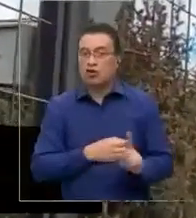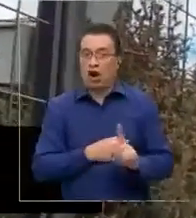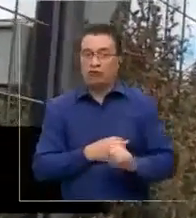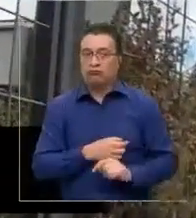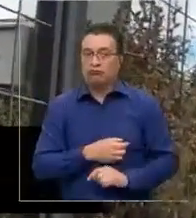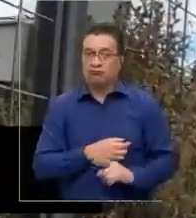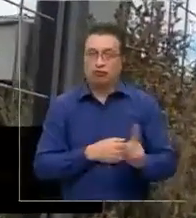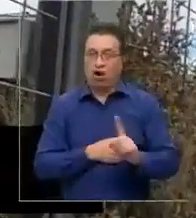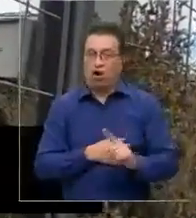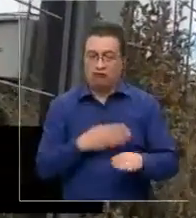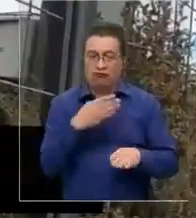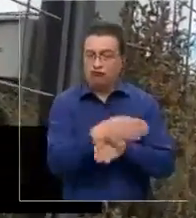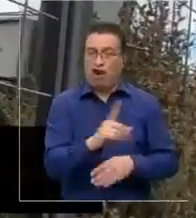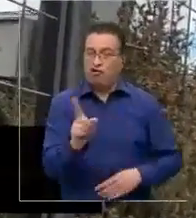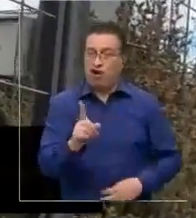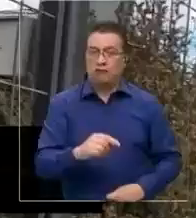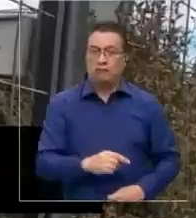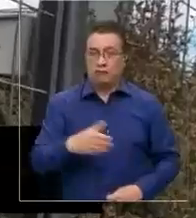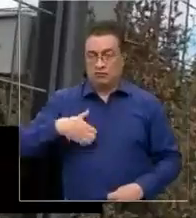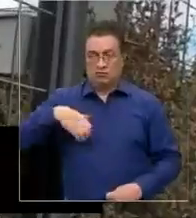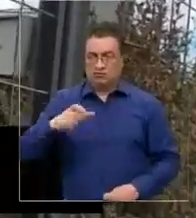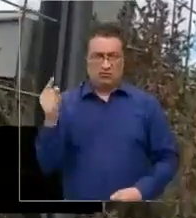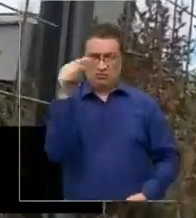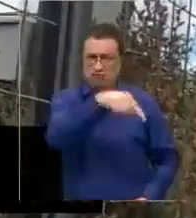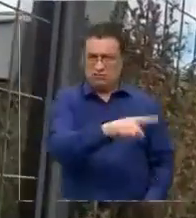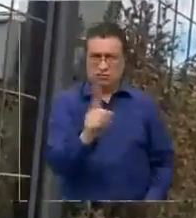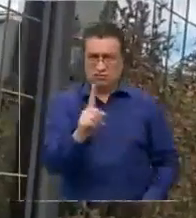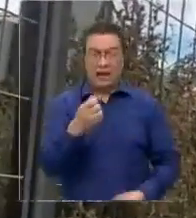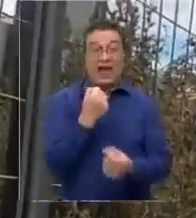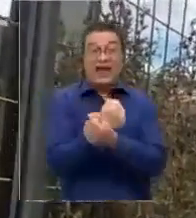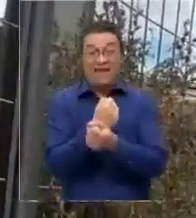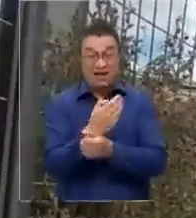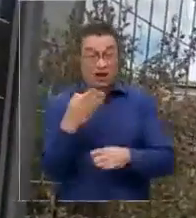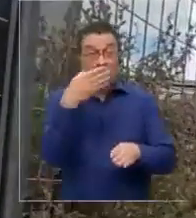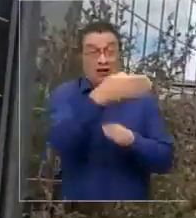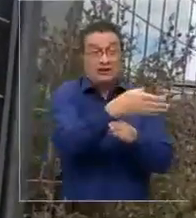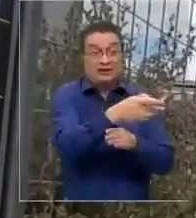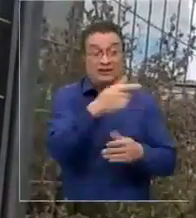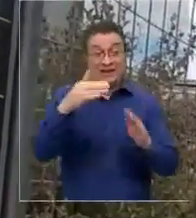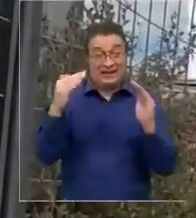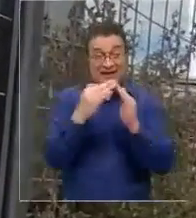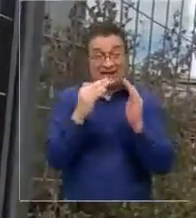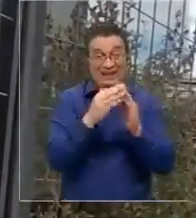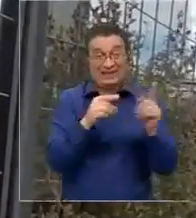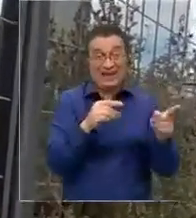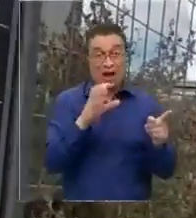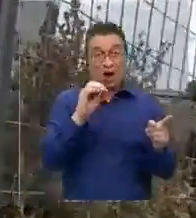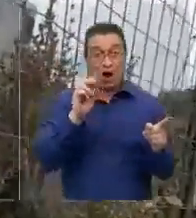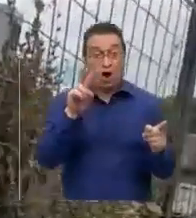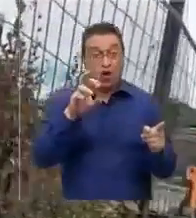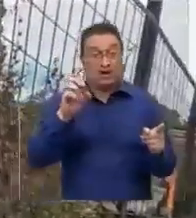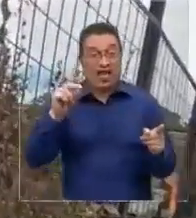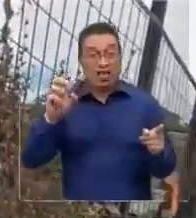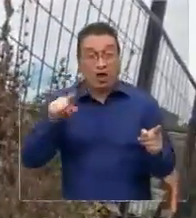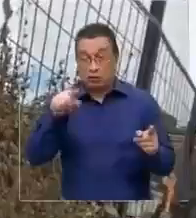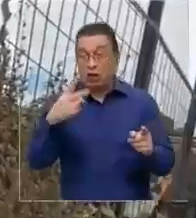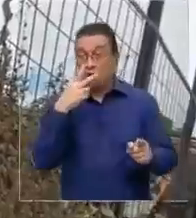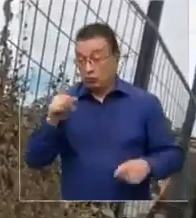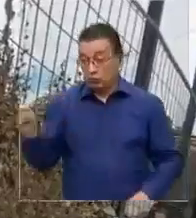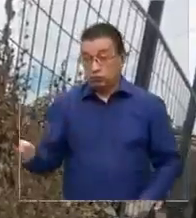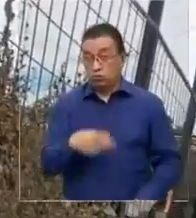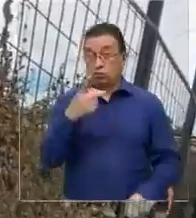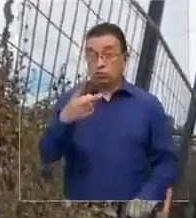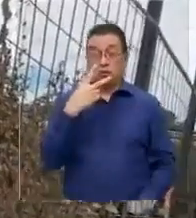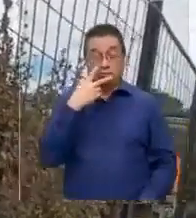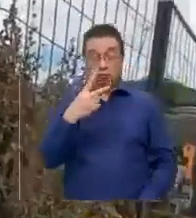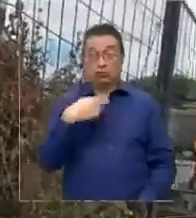No. ¿No? ¿No fueron? Los de la PDI no. ¿Carabineros tampoco fue a la casa de Cristian Osandón? Usted lo tendría que haber visto pasar, porque usted